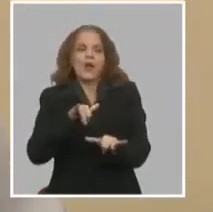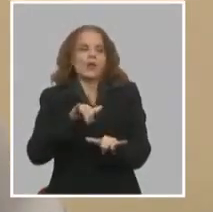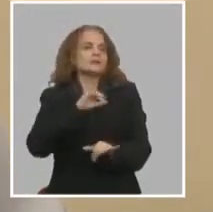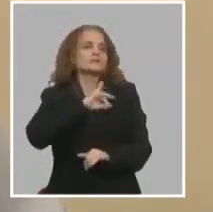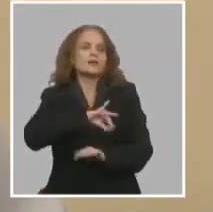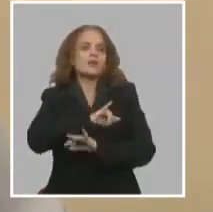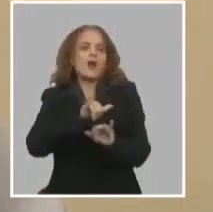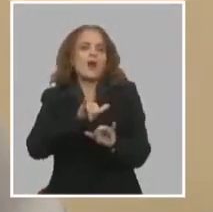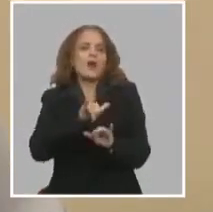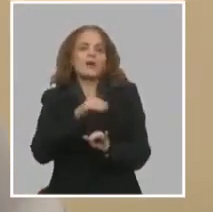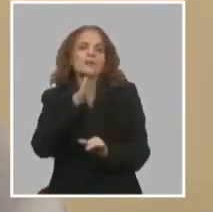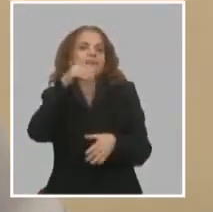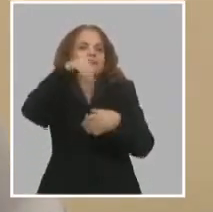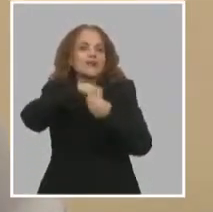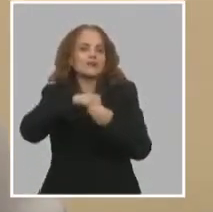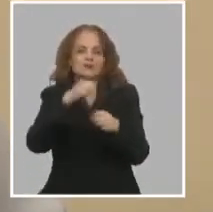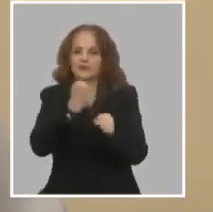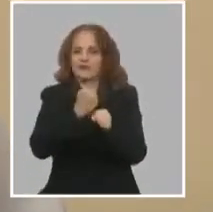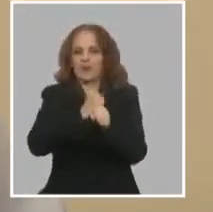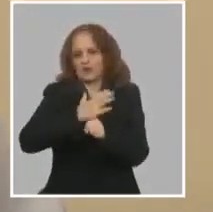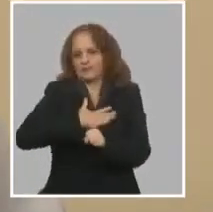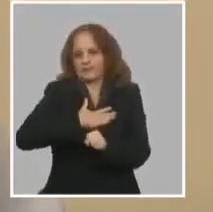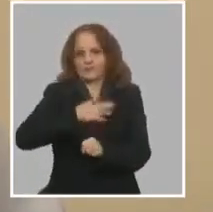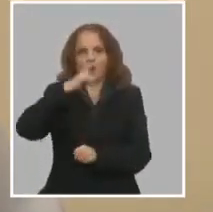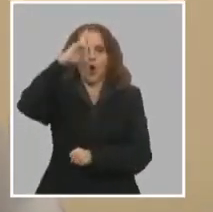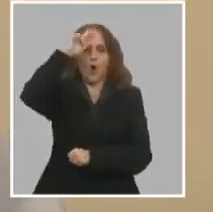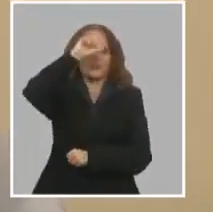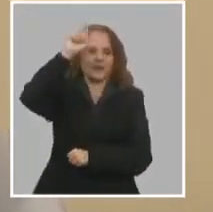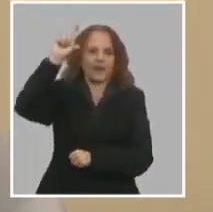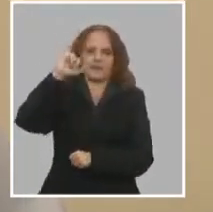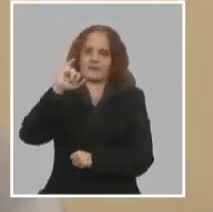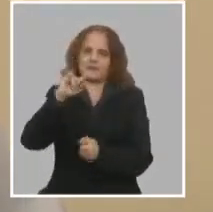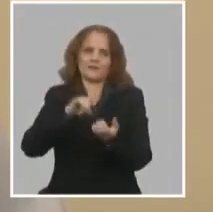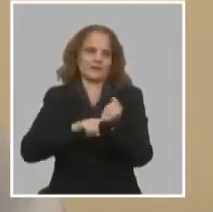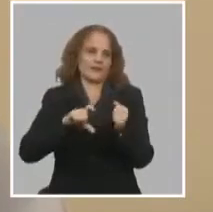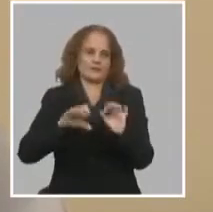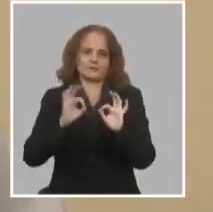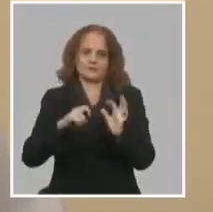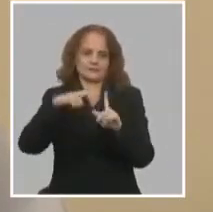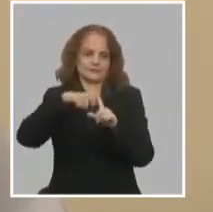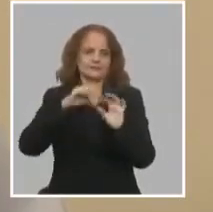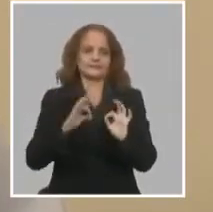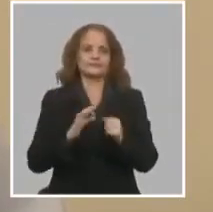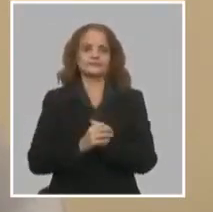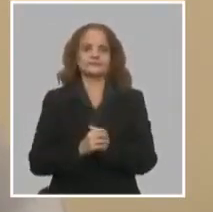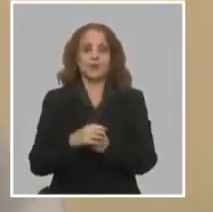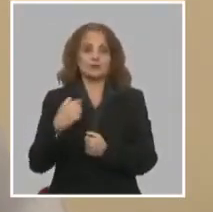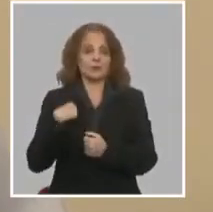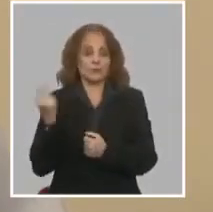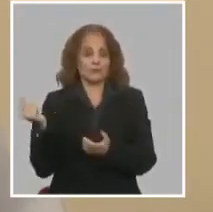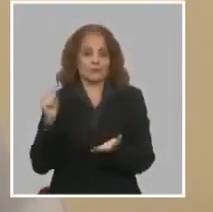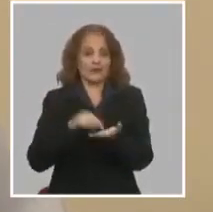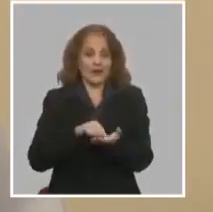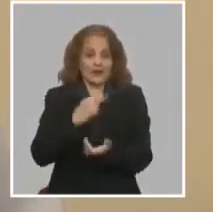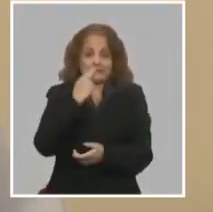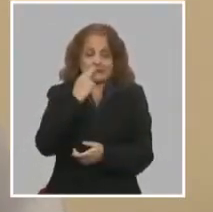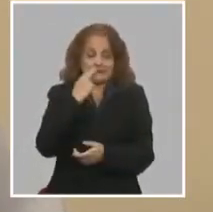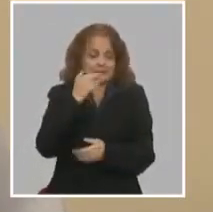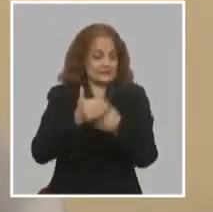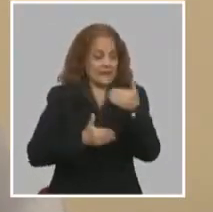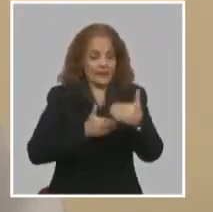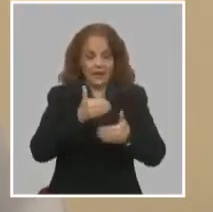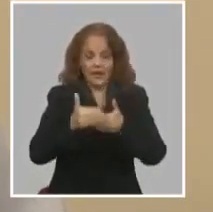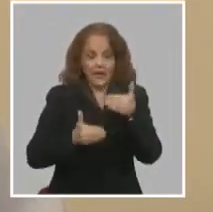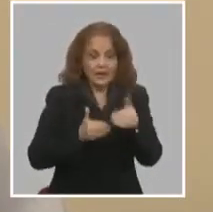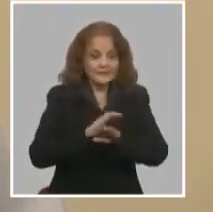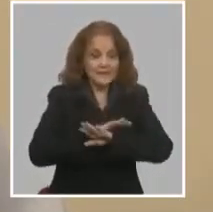estos momentos. Estoy comprometida con la tarea y me siento que trabajo ahí. Ya les decía, desde que llego hasta que me voy, dándole